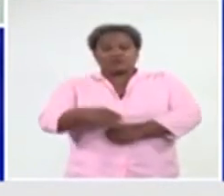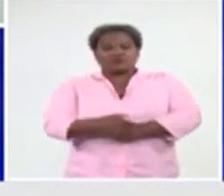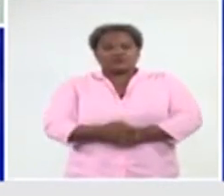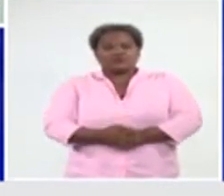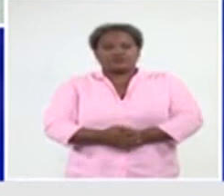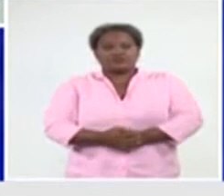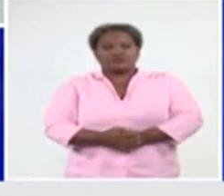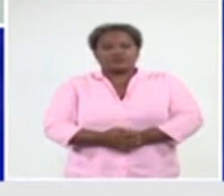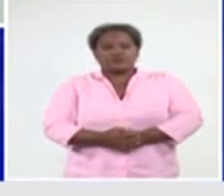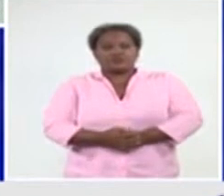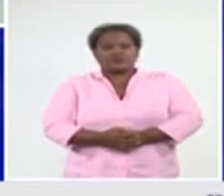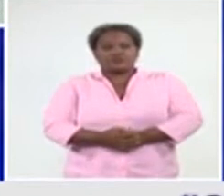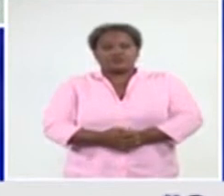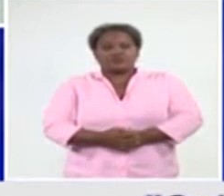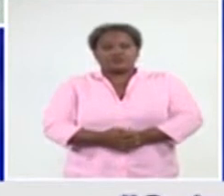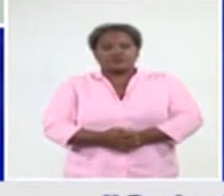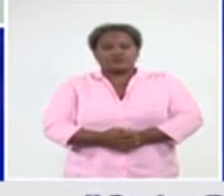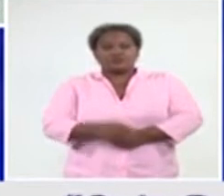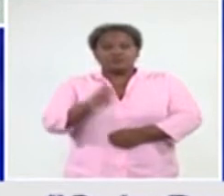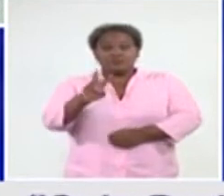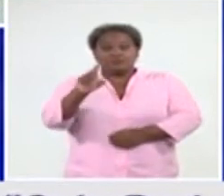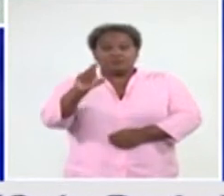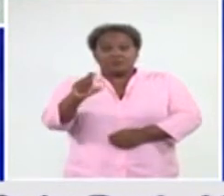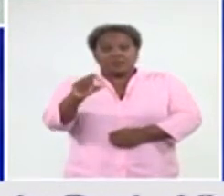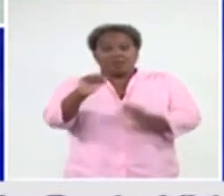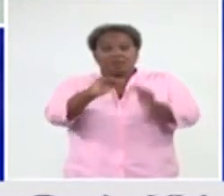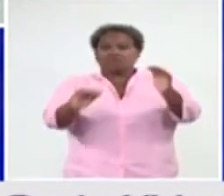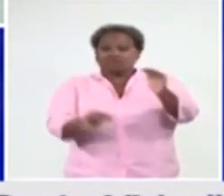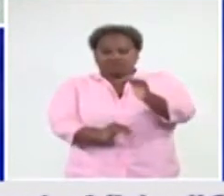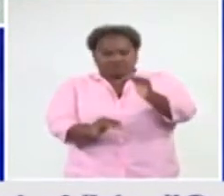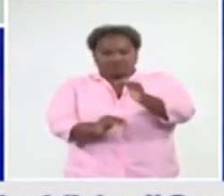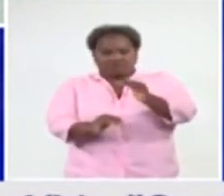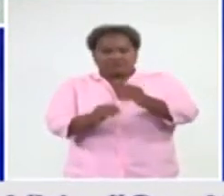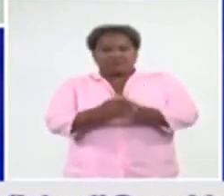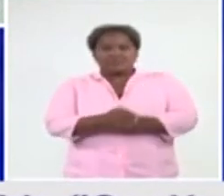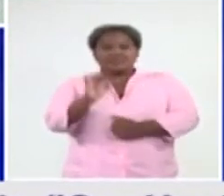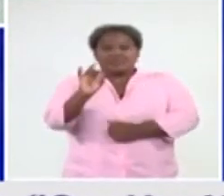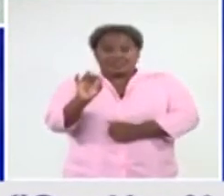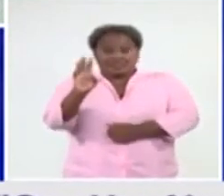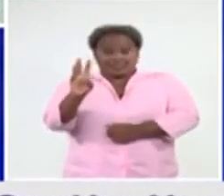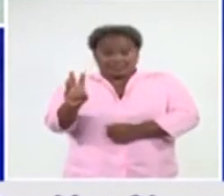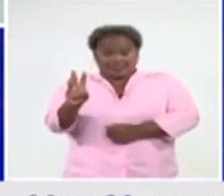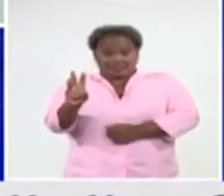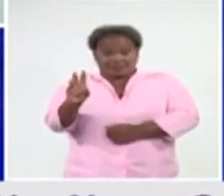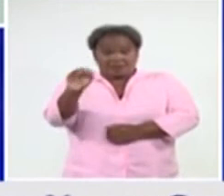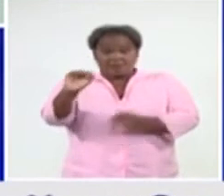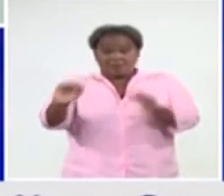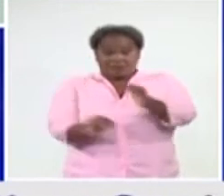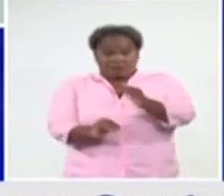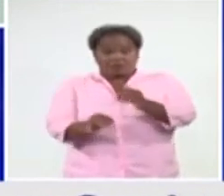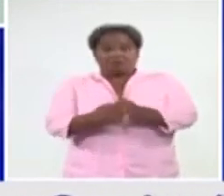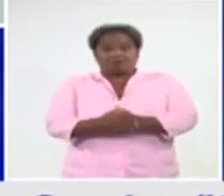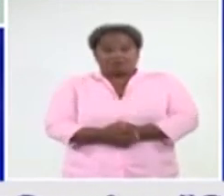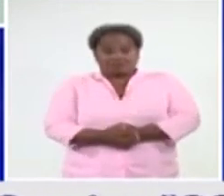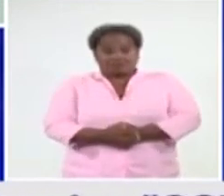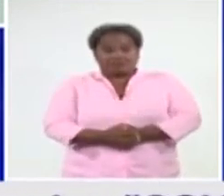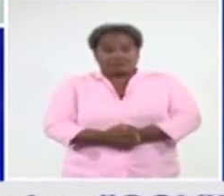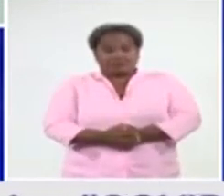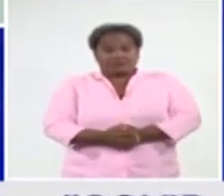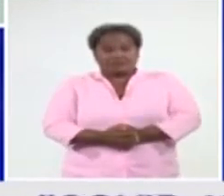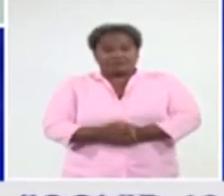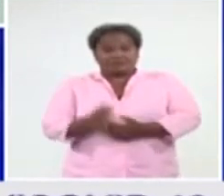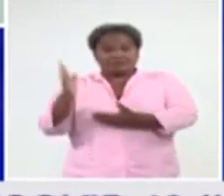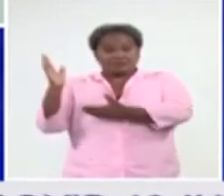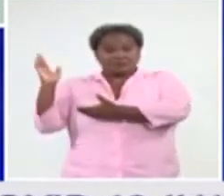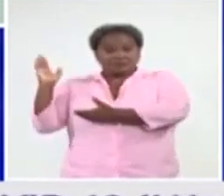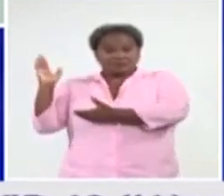día de ayer. Villa Clara disminuye 73 menos, es la otra provincia, fíjense que